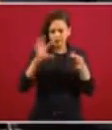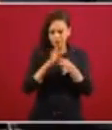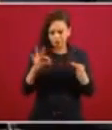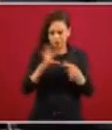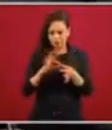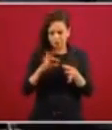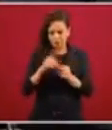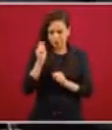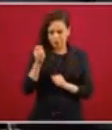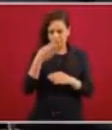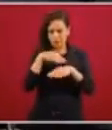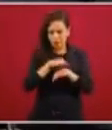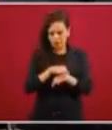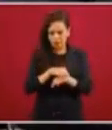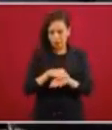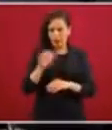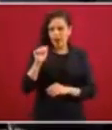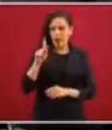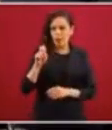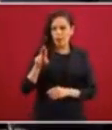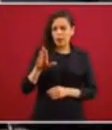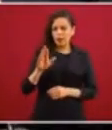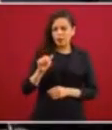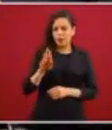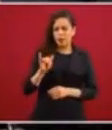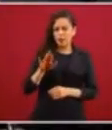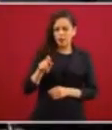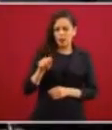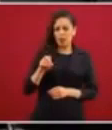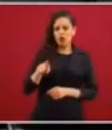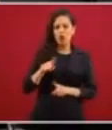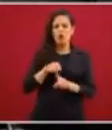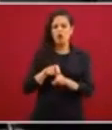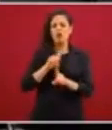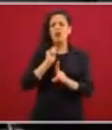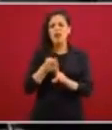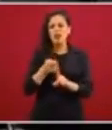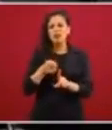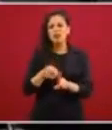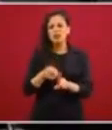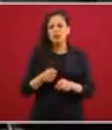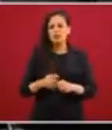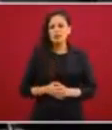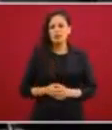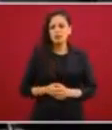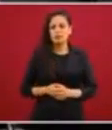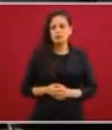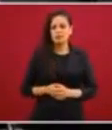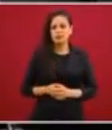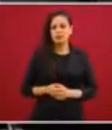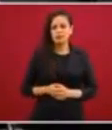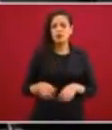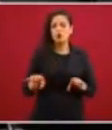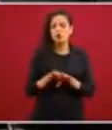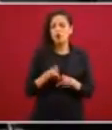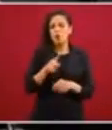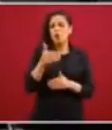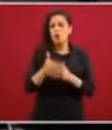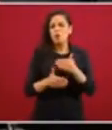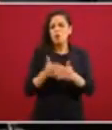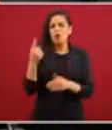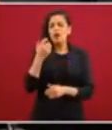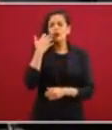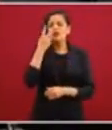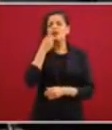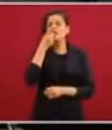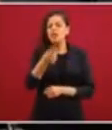es como un término que todos tengamos… Claro. O como usted dice, es un hecho inédito y no sabemos cuál es el proceso. ¿Qué significa